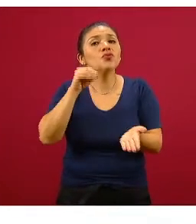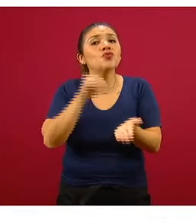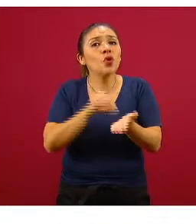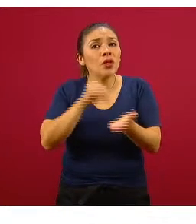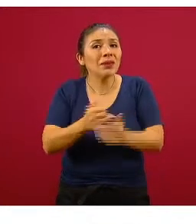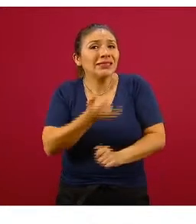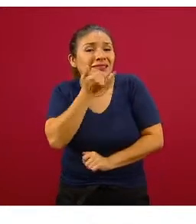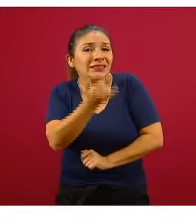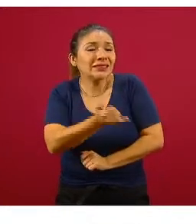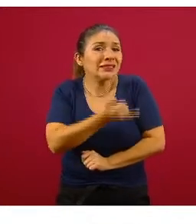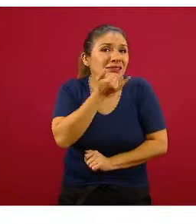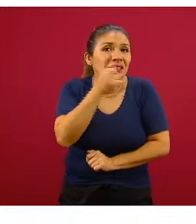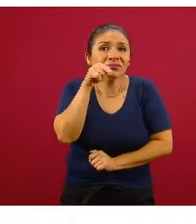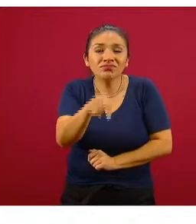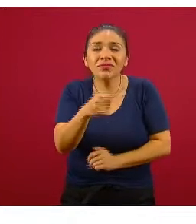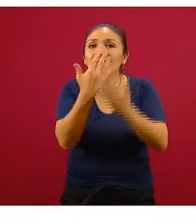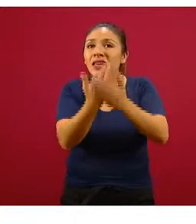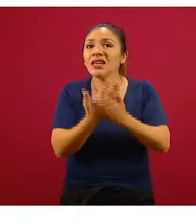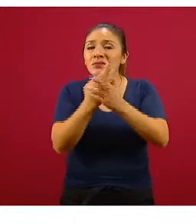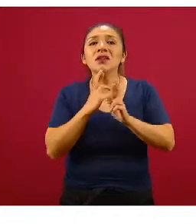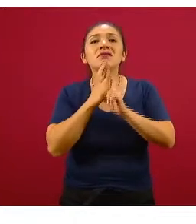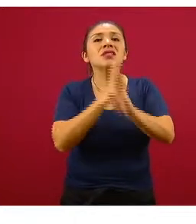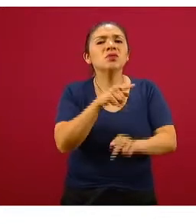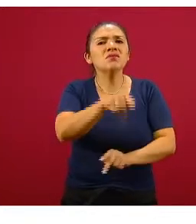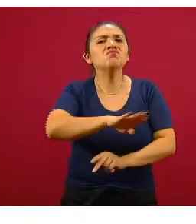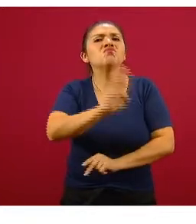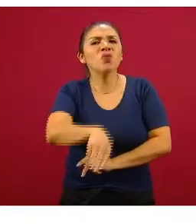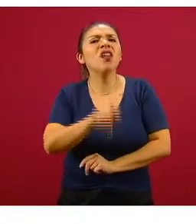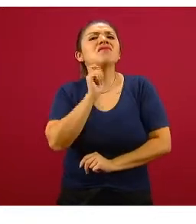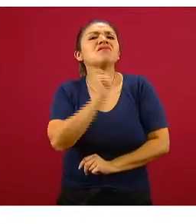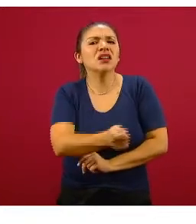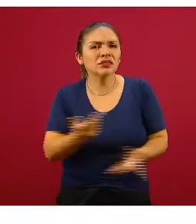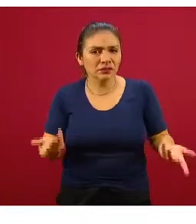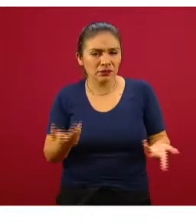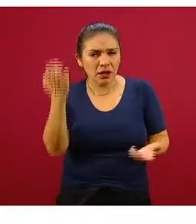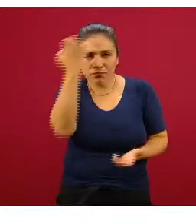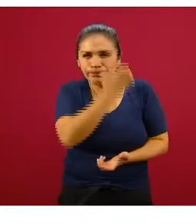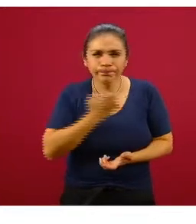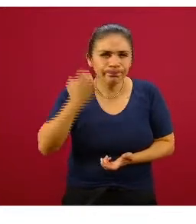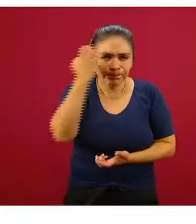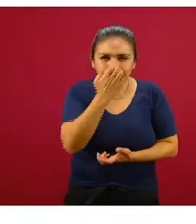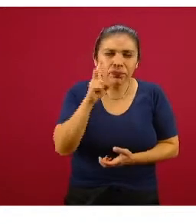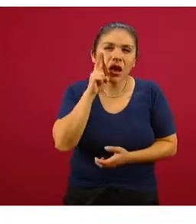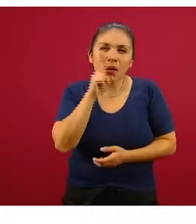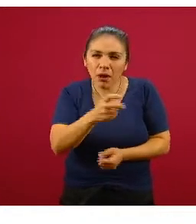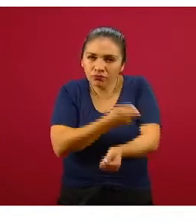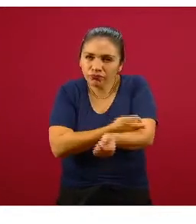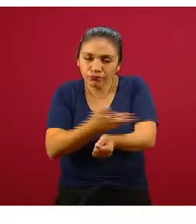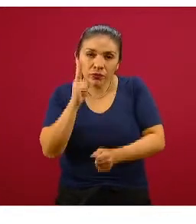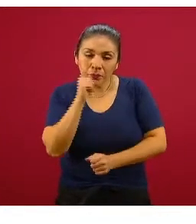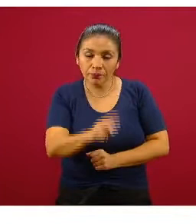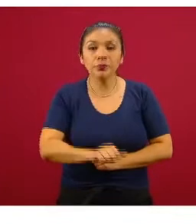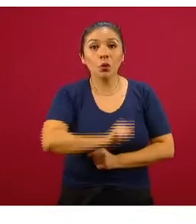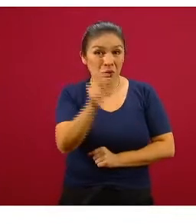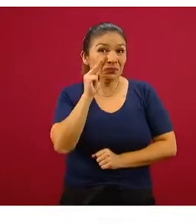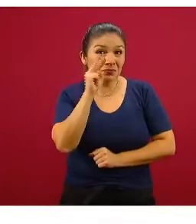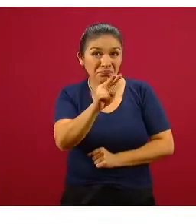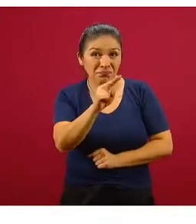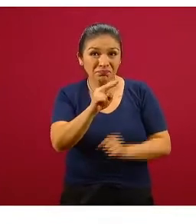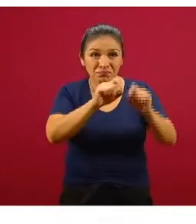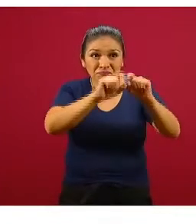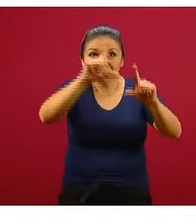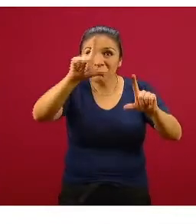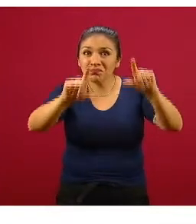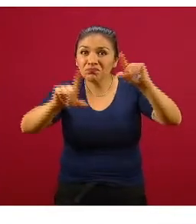son sospechosas, están esperando el resultado de laboratorio para ver si se integran. Si vemos la tendencia de